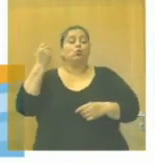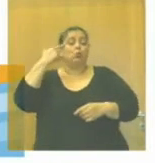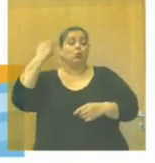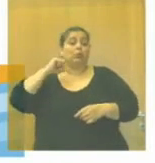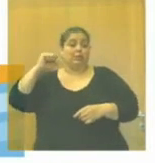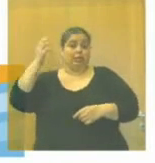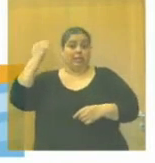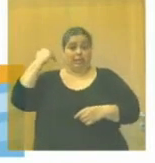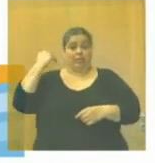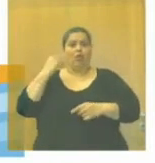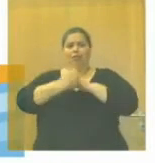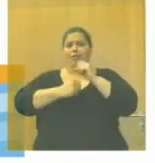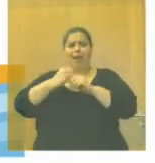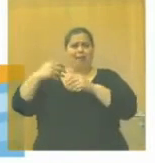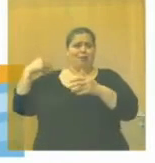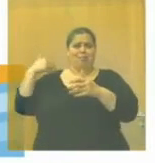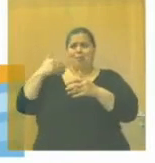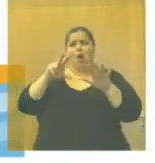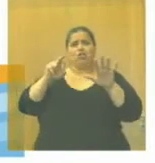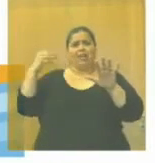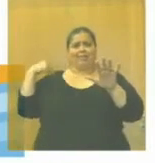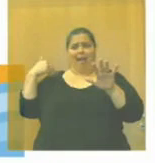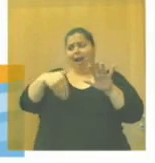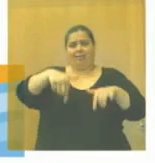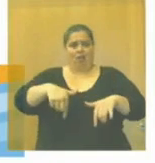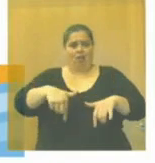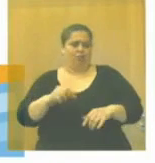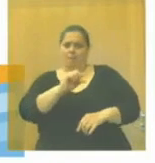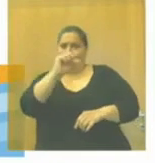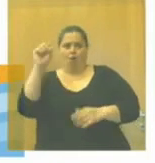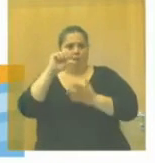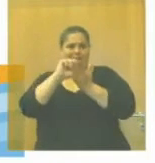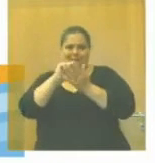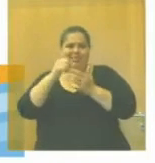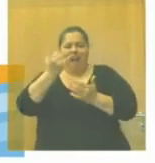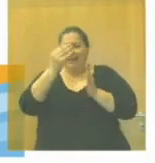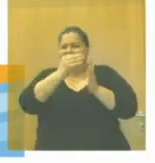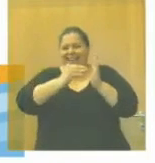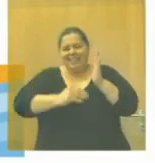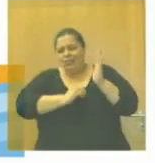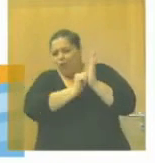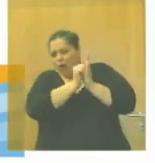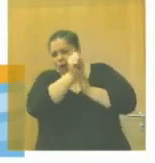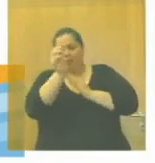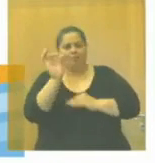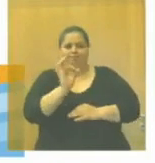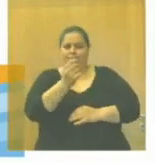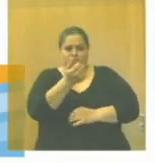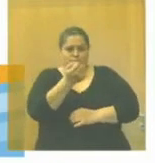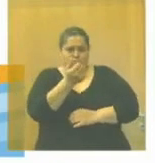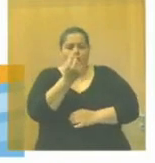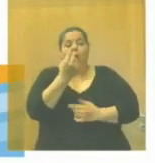fecha. Pocos países pueden decir esto. Y que Uruguay ha sido,